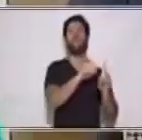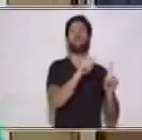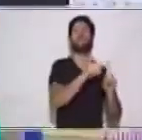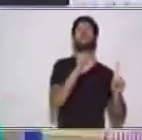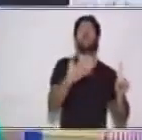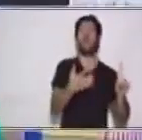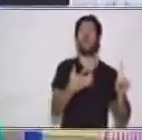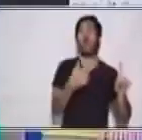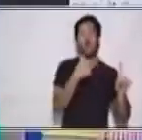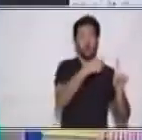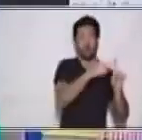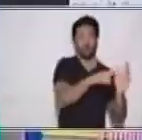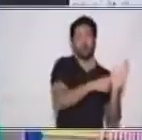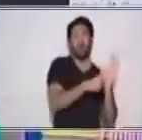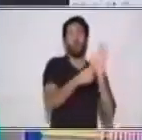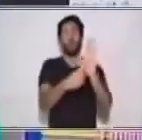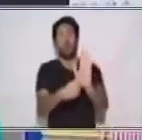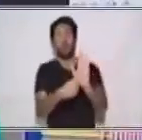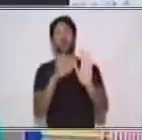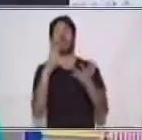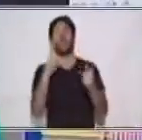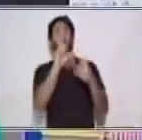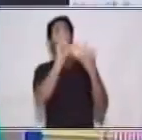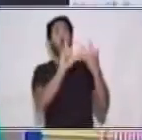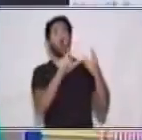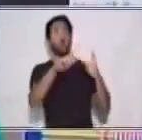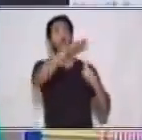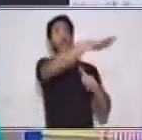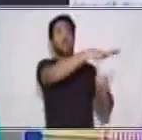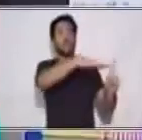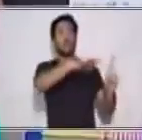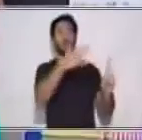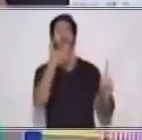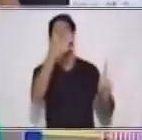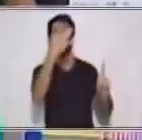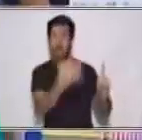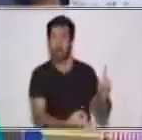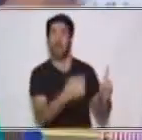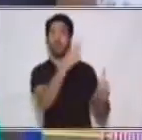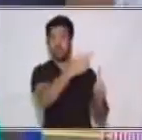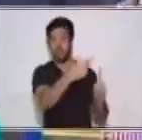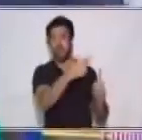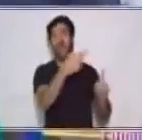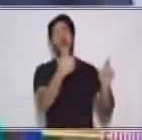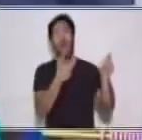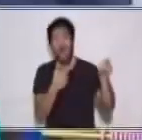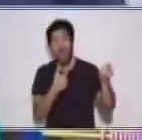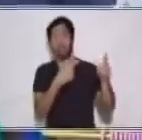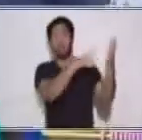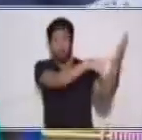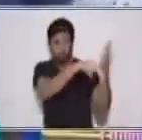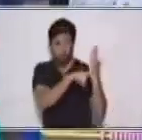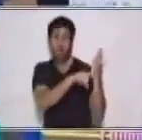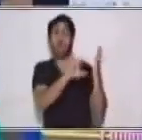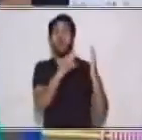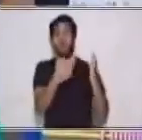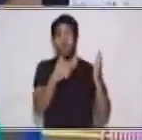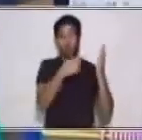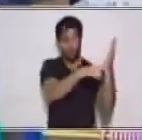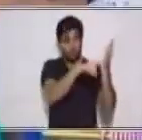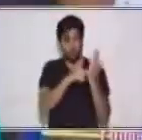hechos comprobables. ¿Para qué? Para crear verdades universales. Las verdades universales son